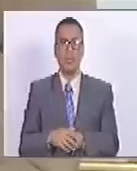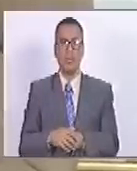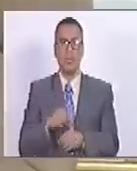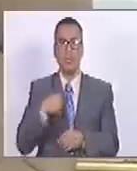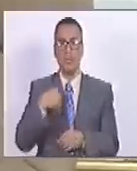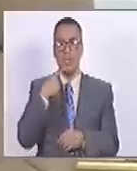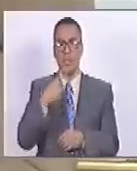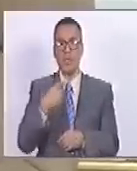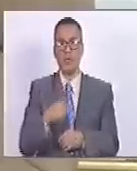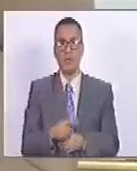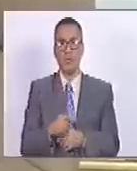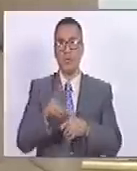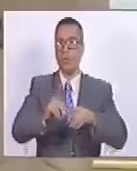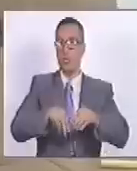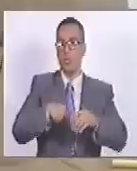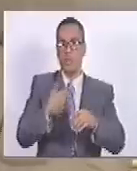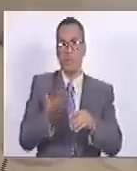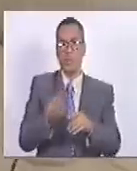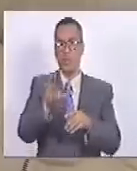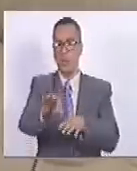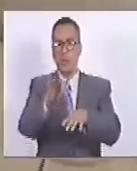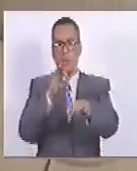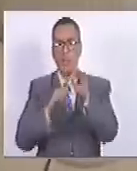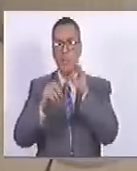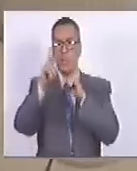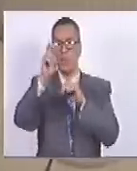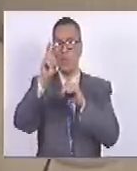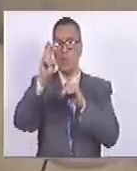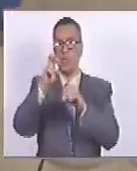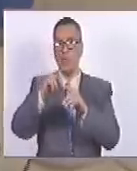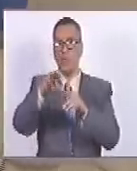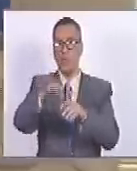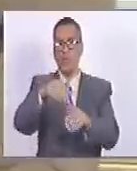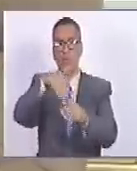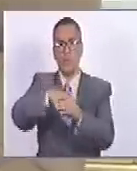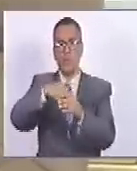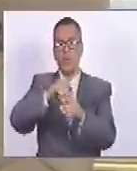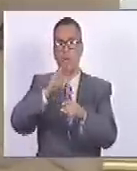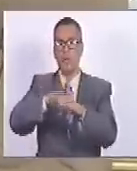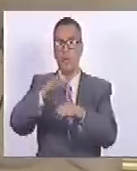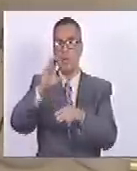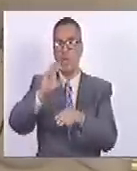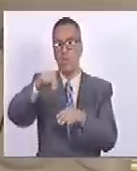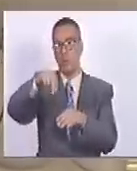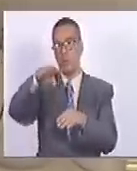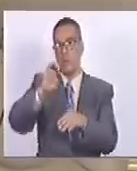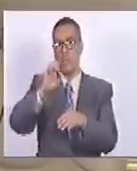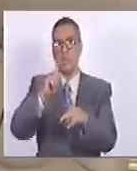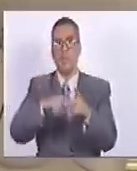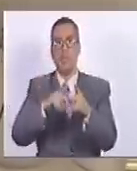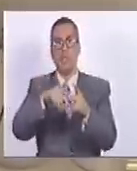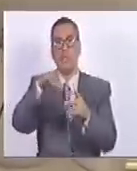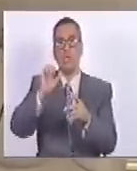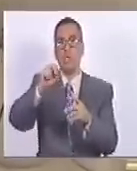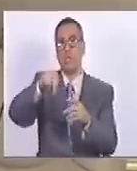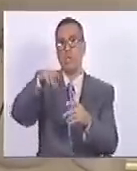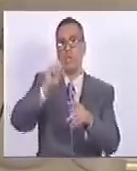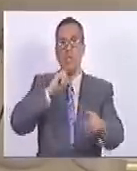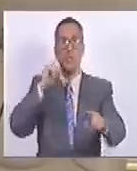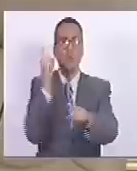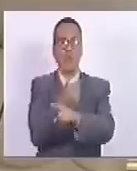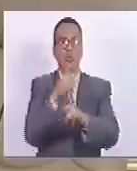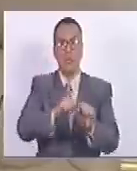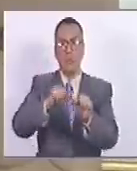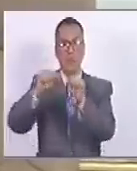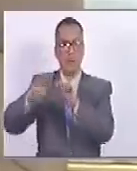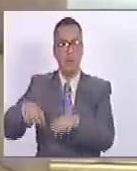Dice que no podemos elegir nuevos rectores del CNE porque los rectores del CNE fueron obligados a